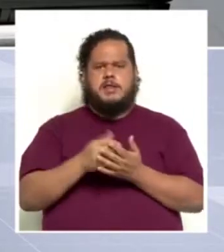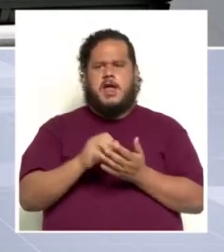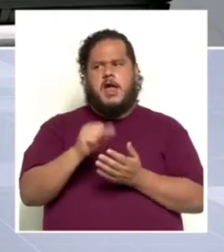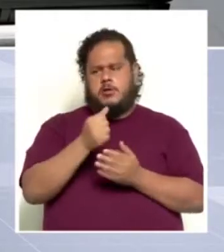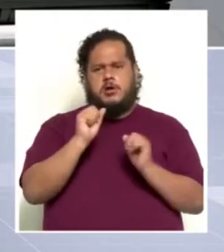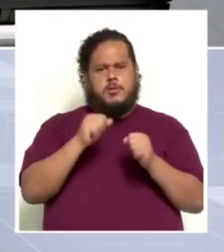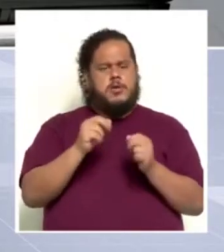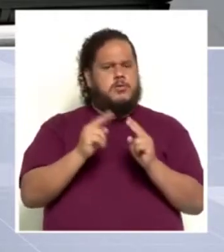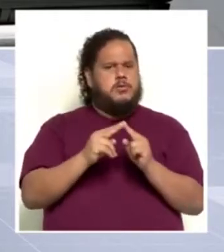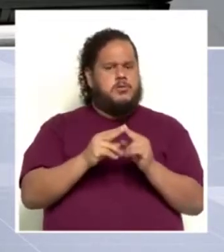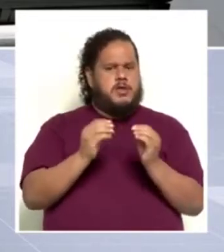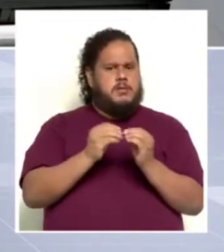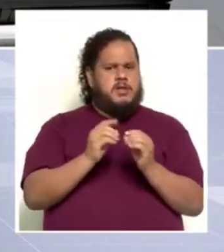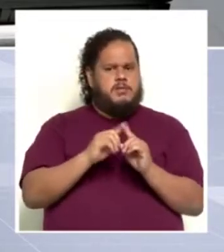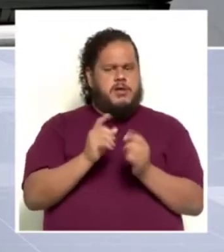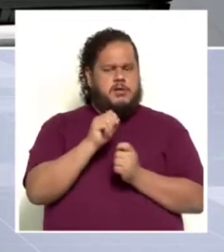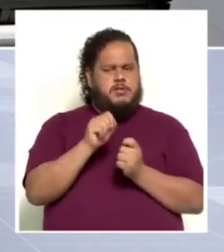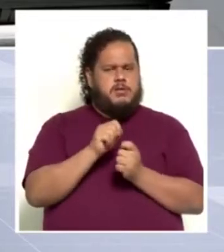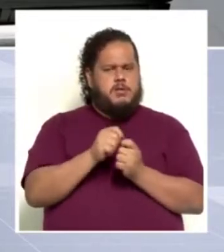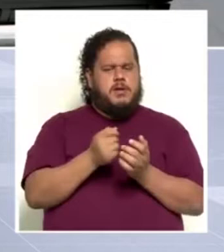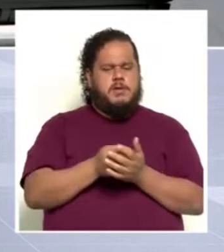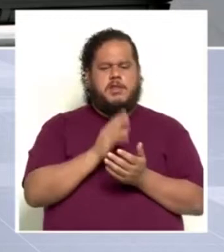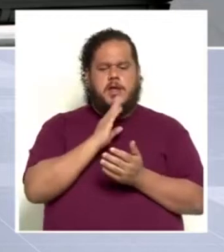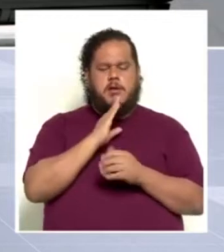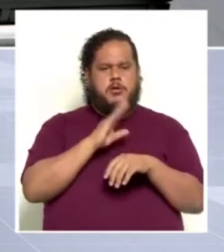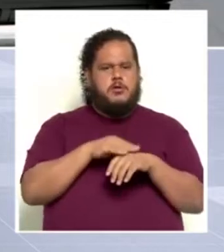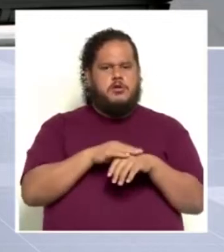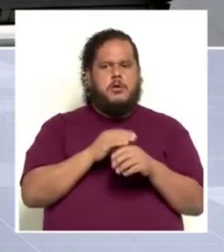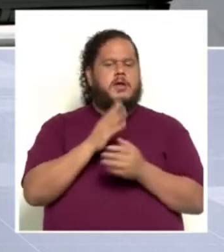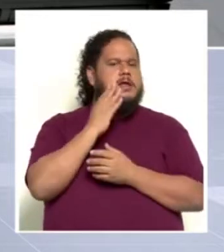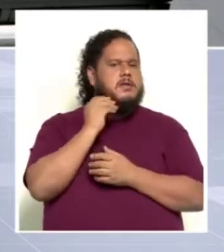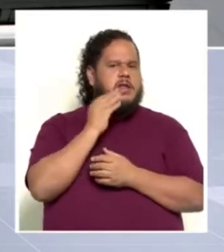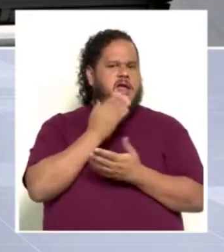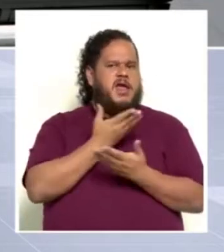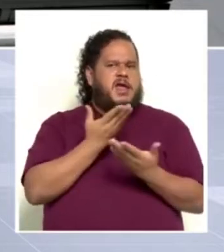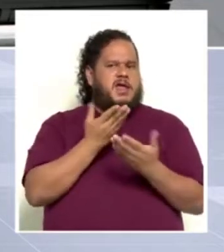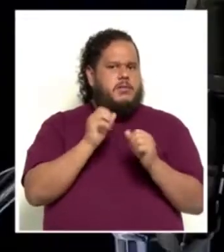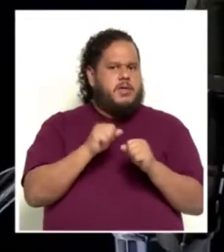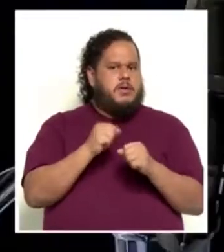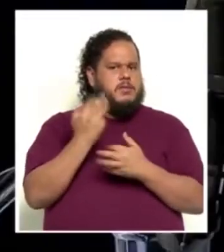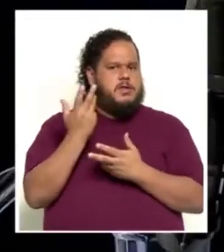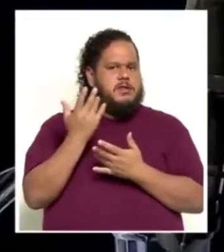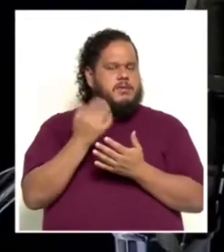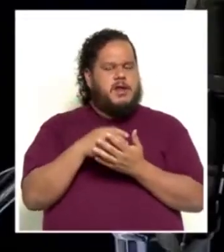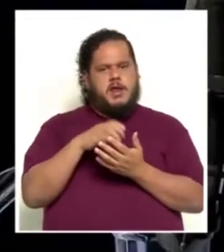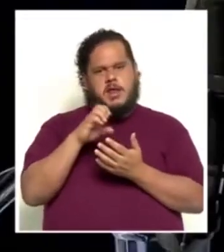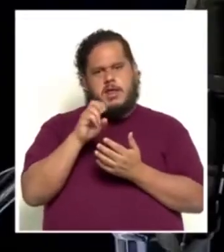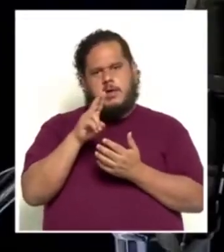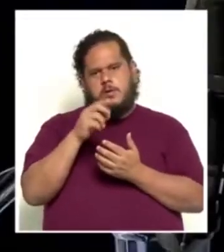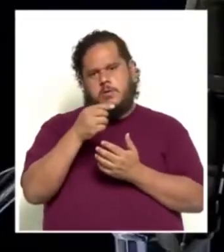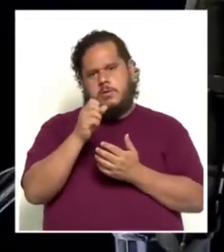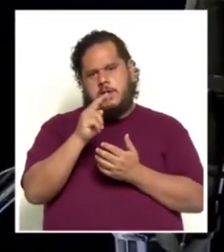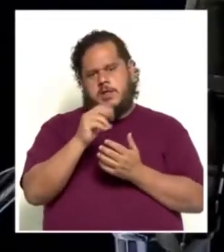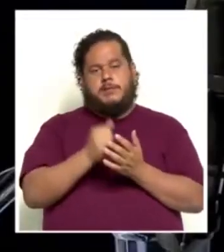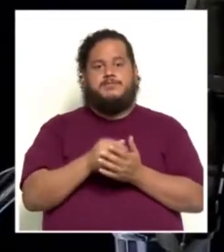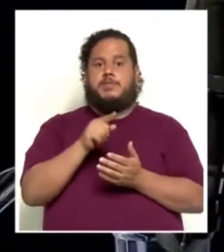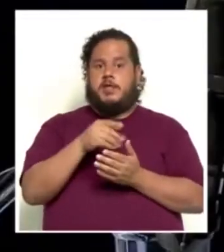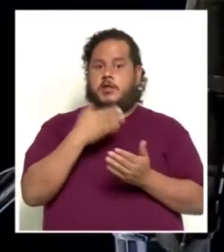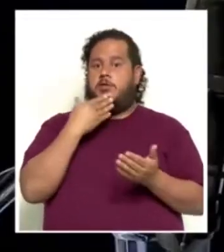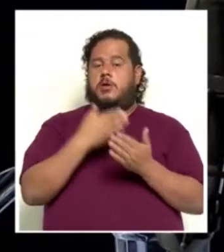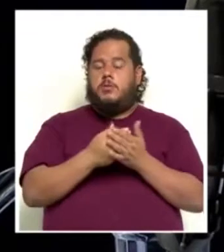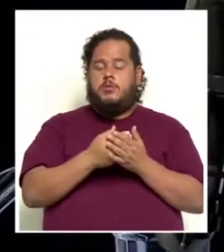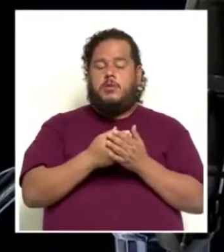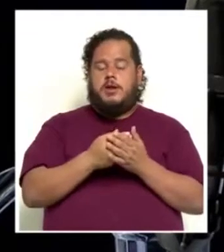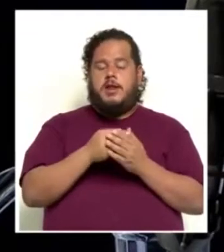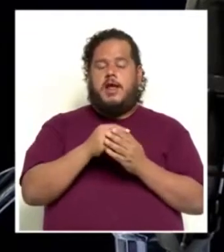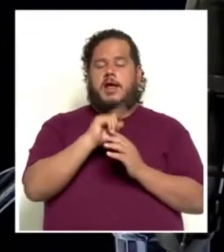conocer un poco más, pero específicamente en términos de experiencia, ¿qué podemos esperar, Eugenia? Bueno, esa es una muy buena pregunta, y es donde está el